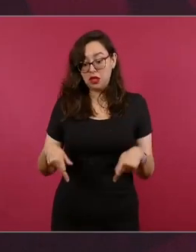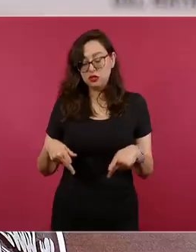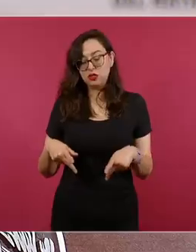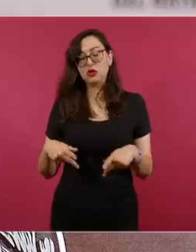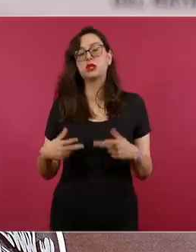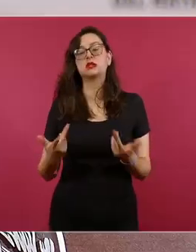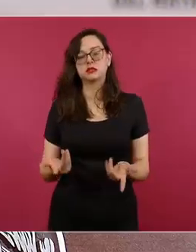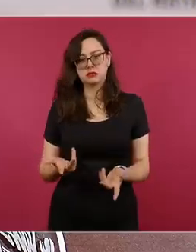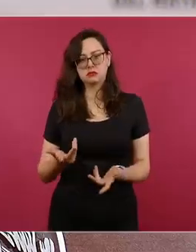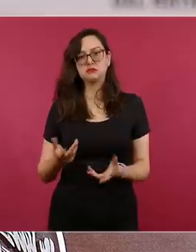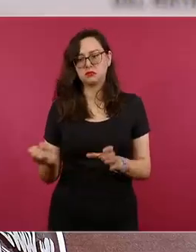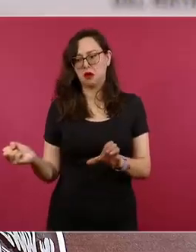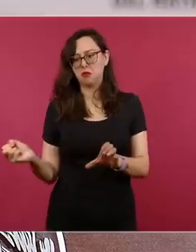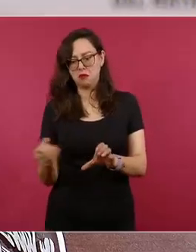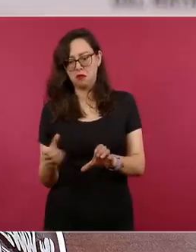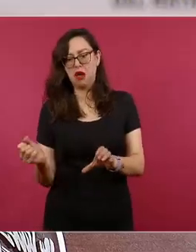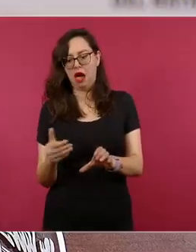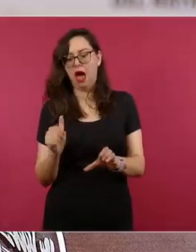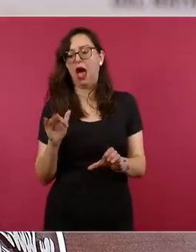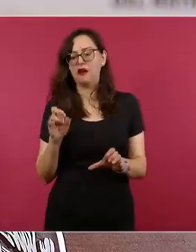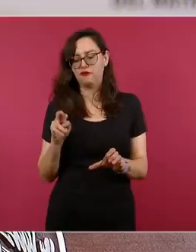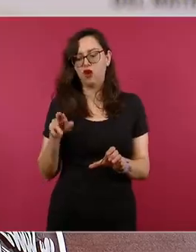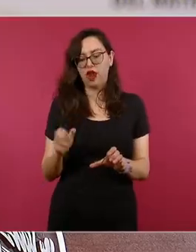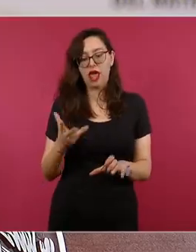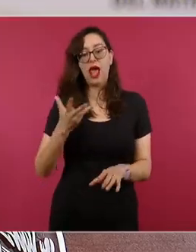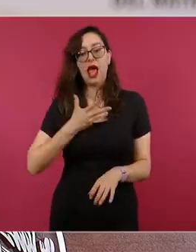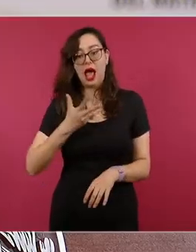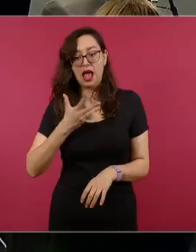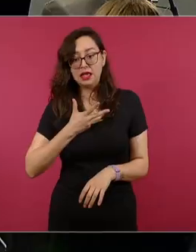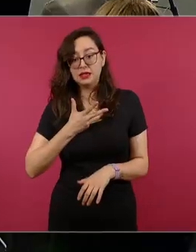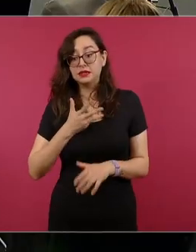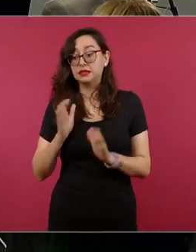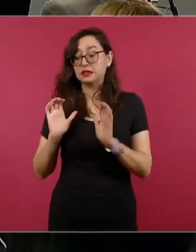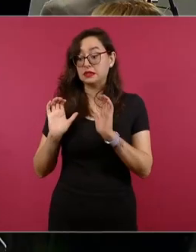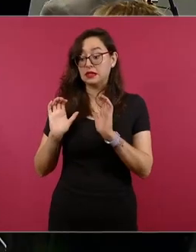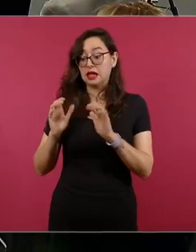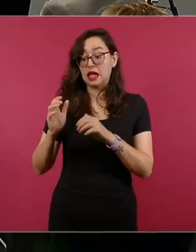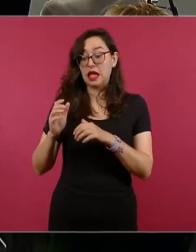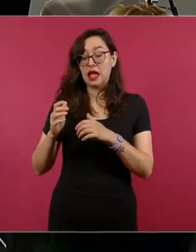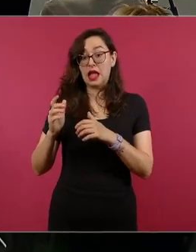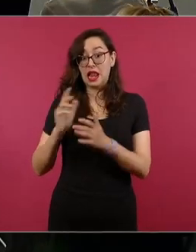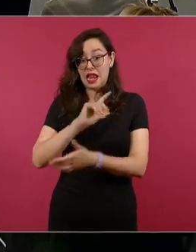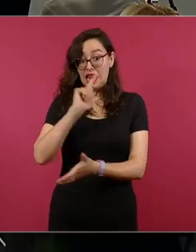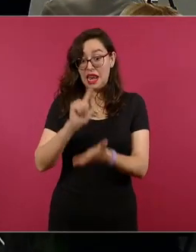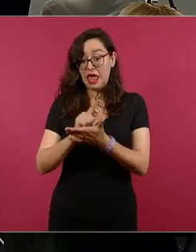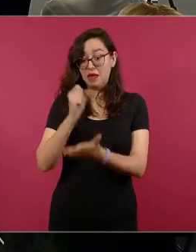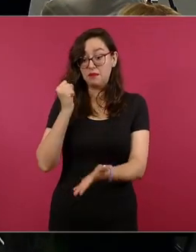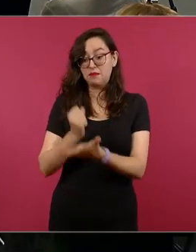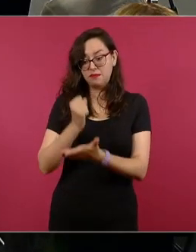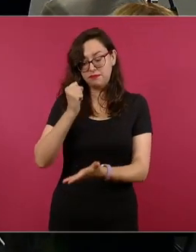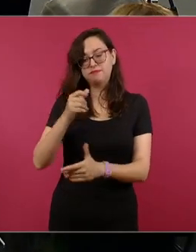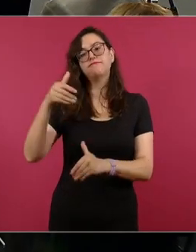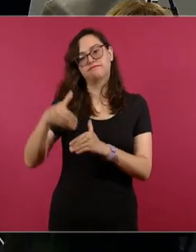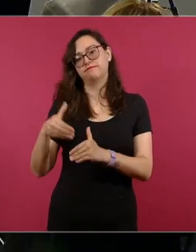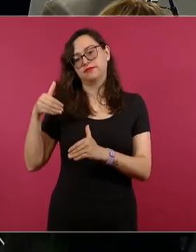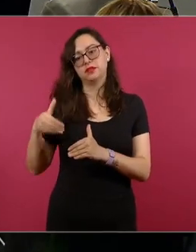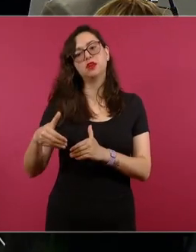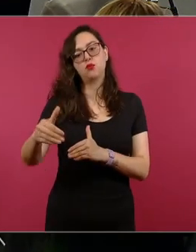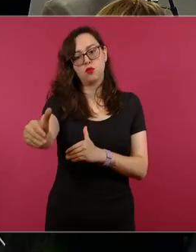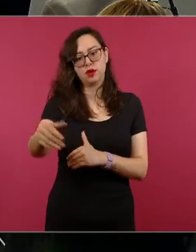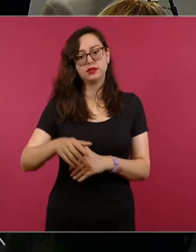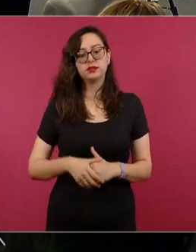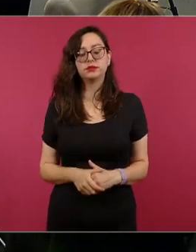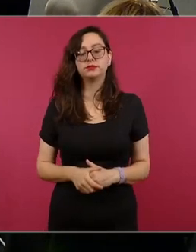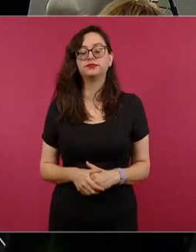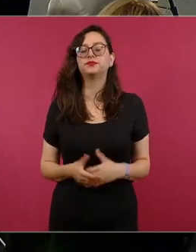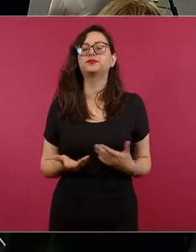posterior a la entrada en vigor de la ley. Muchas gracias. Presidente, ahora quiero hablarle acerca del